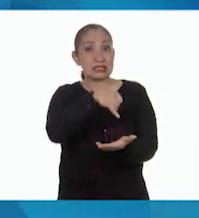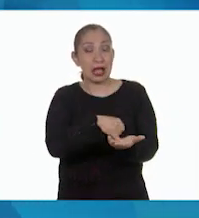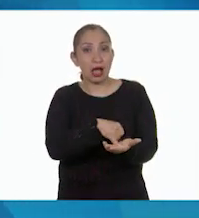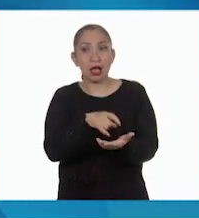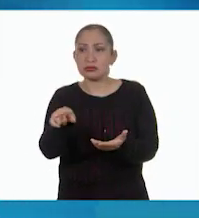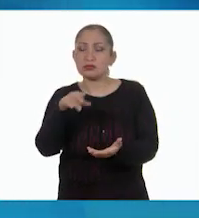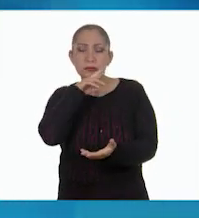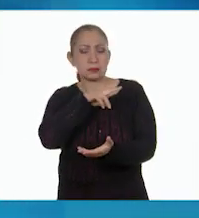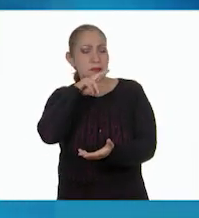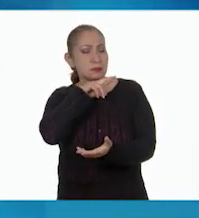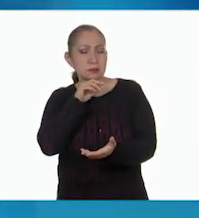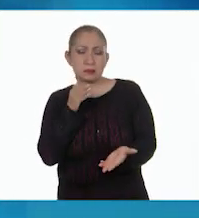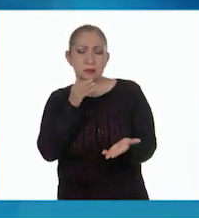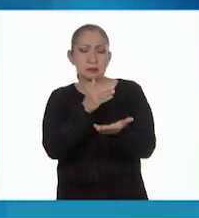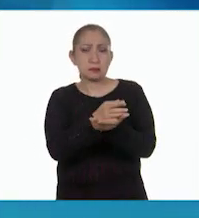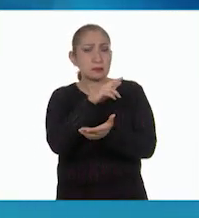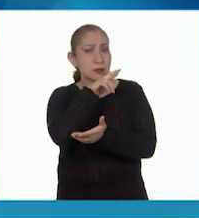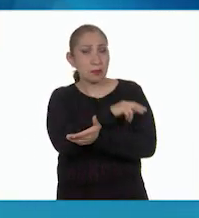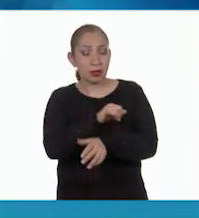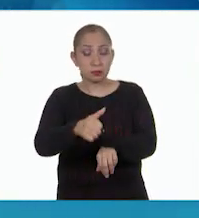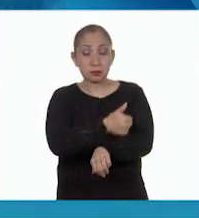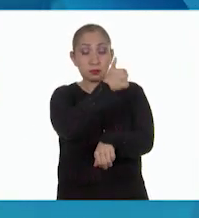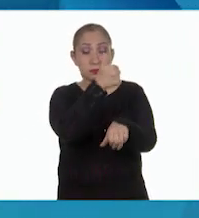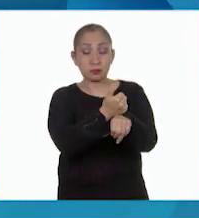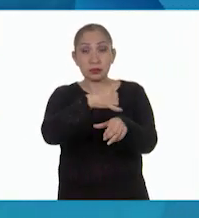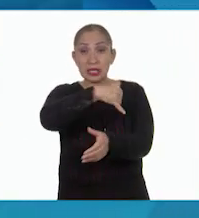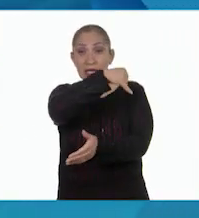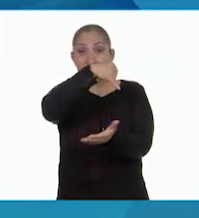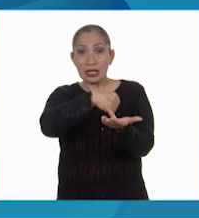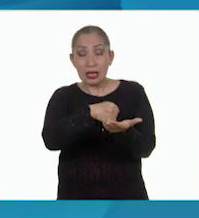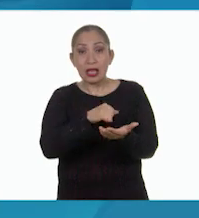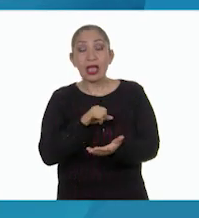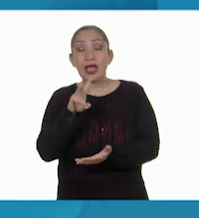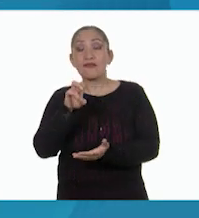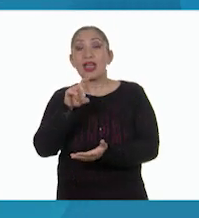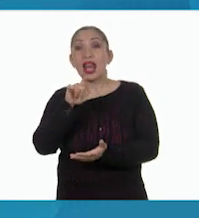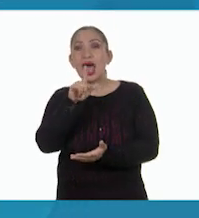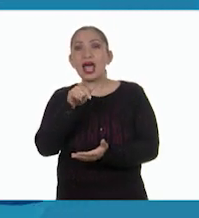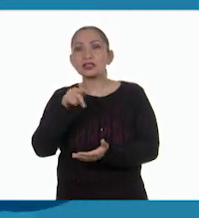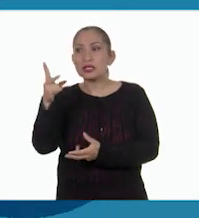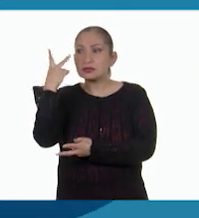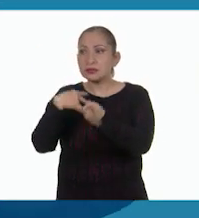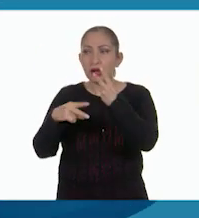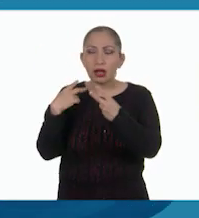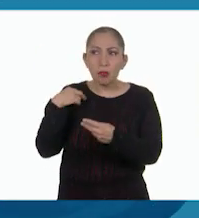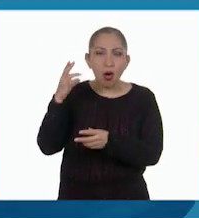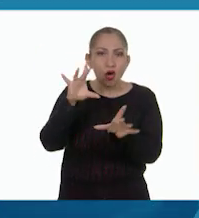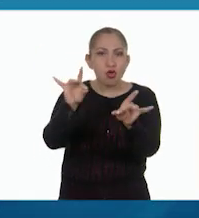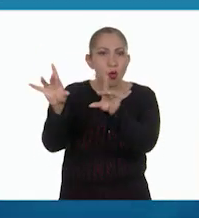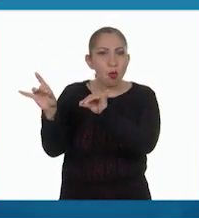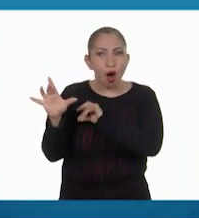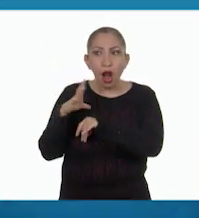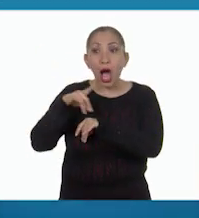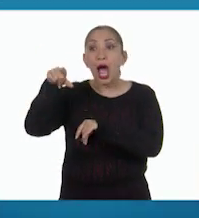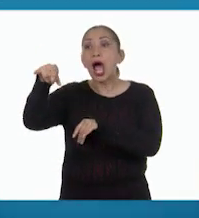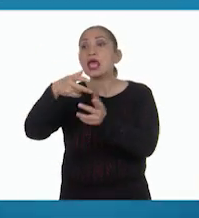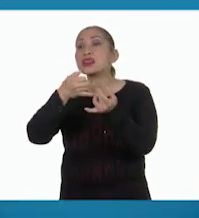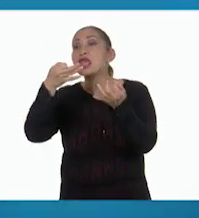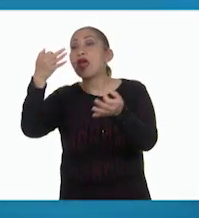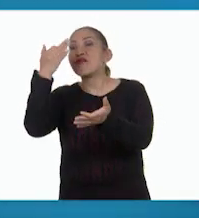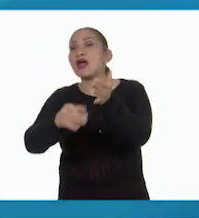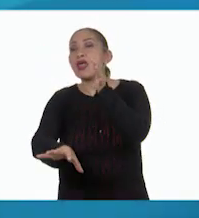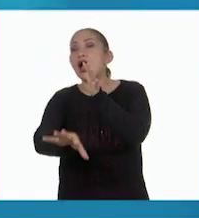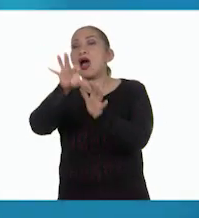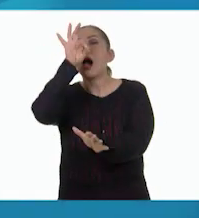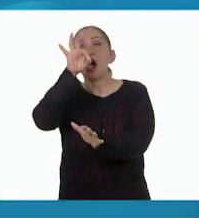hizo rápidamente. Al poco tiempo de establecerse en la isla, a Velázquez le empezaron a llegar rumores de que había unas tierras por descubrir